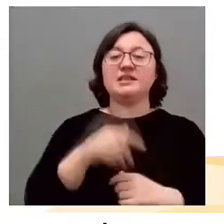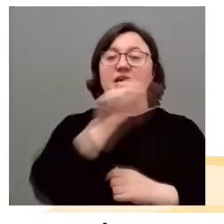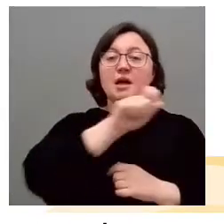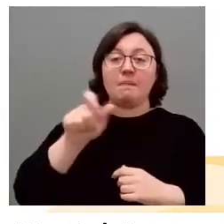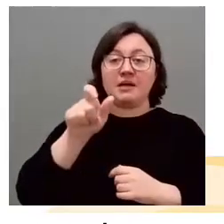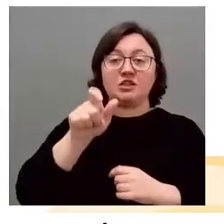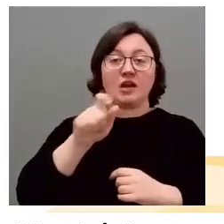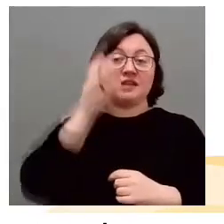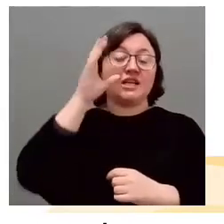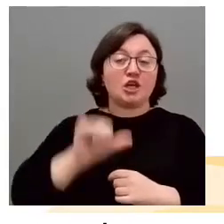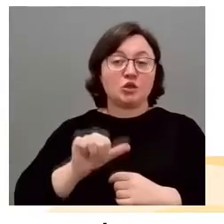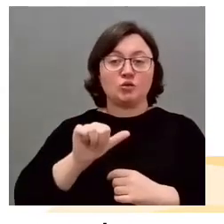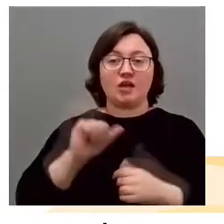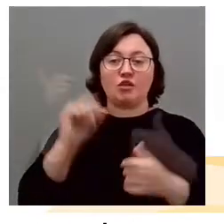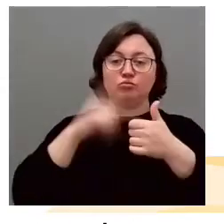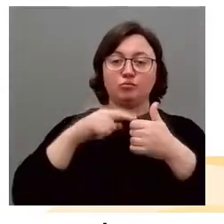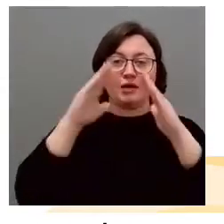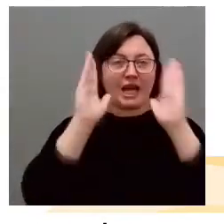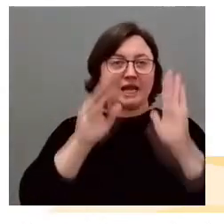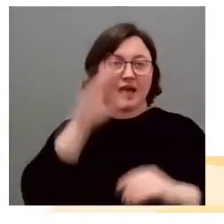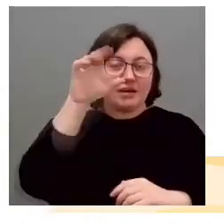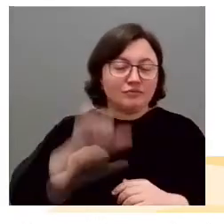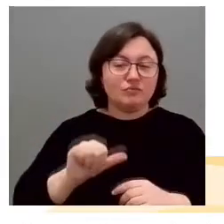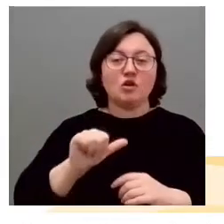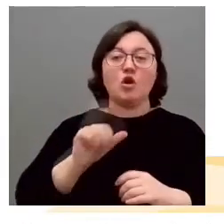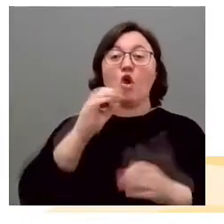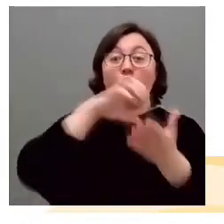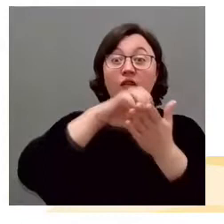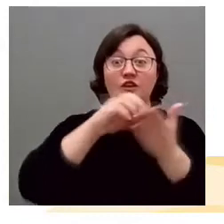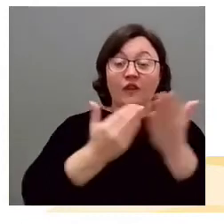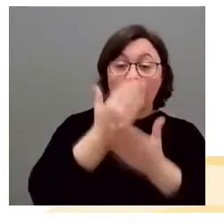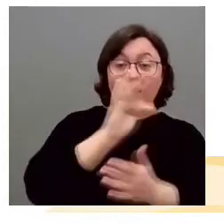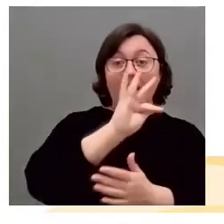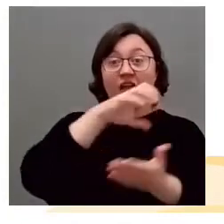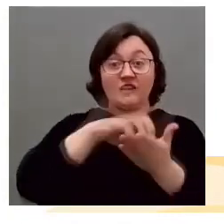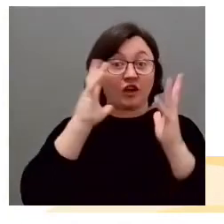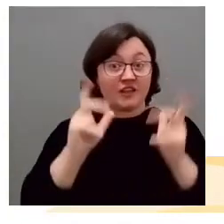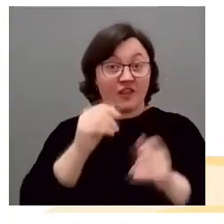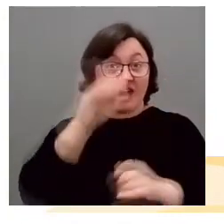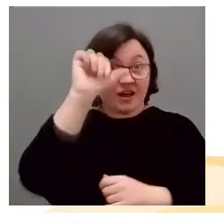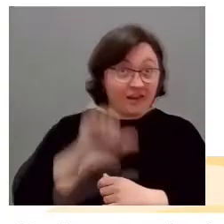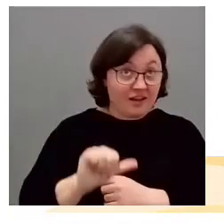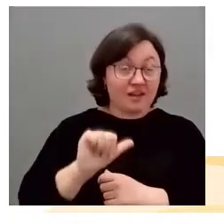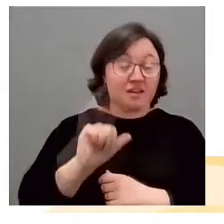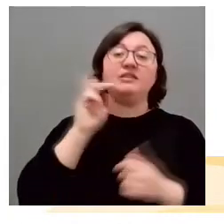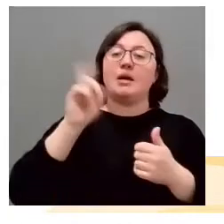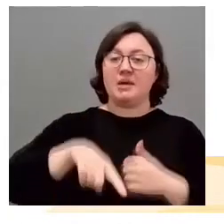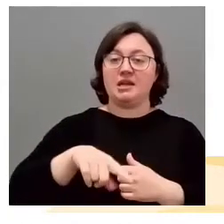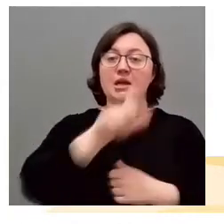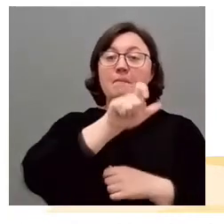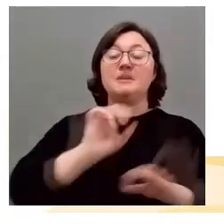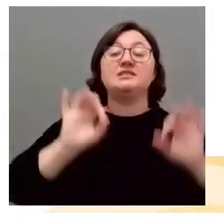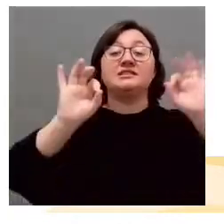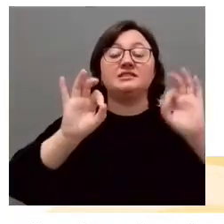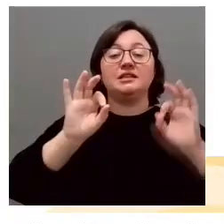que nos están siguiendo desde sus casas, desde sus centros y hoy muy especialmente a las personas con